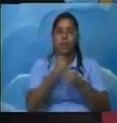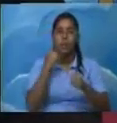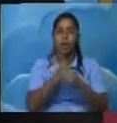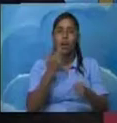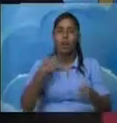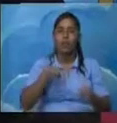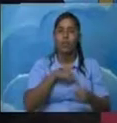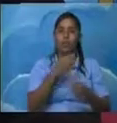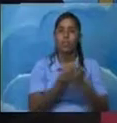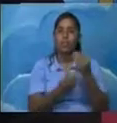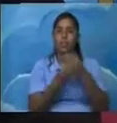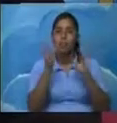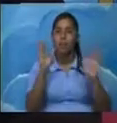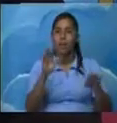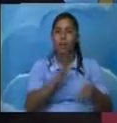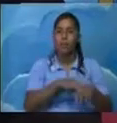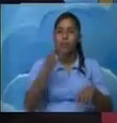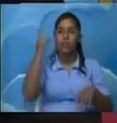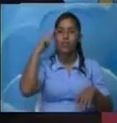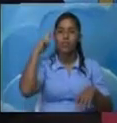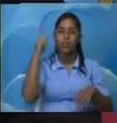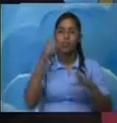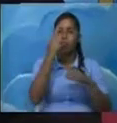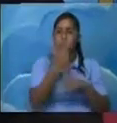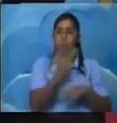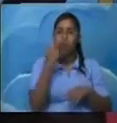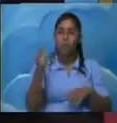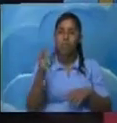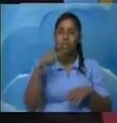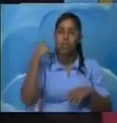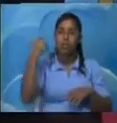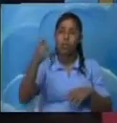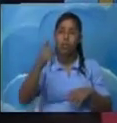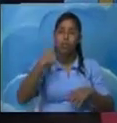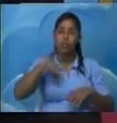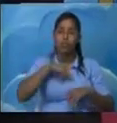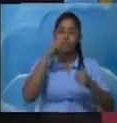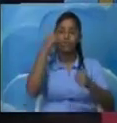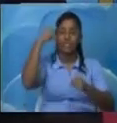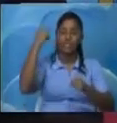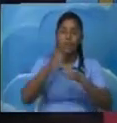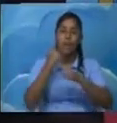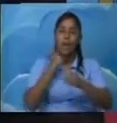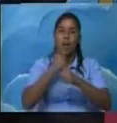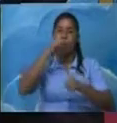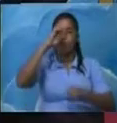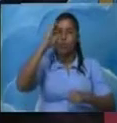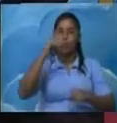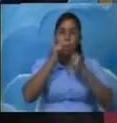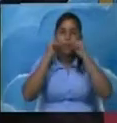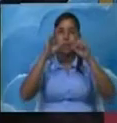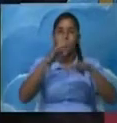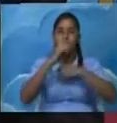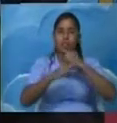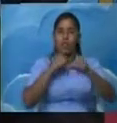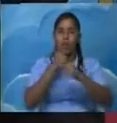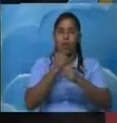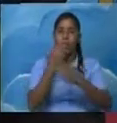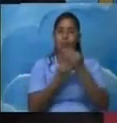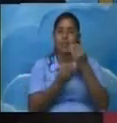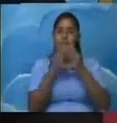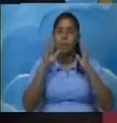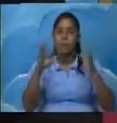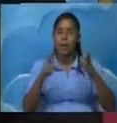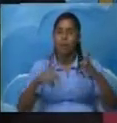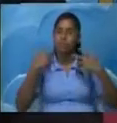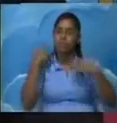Y porque sabemos esa promesa que cuando nosotros trabajamos, Dios bendice la obra de nuestras manos. Unas manos